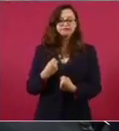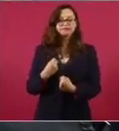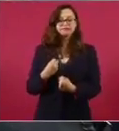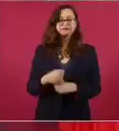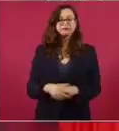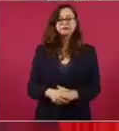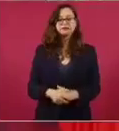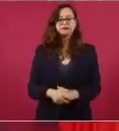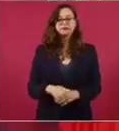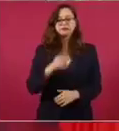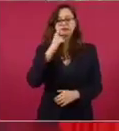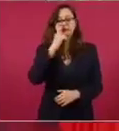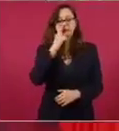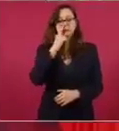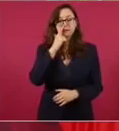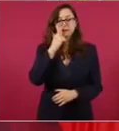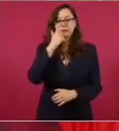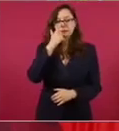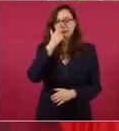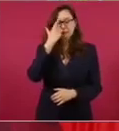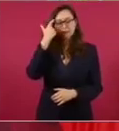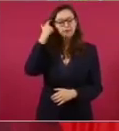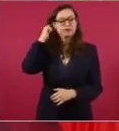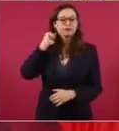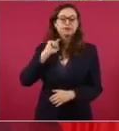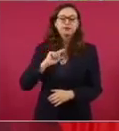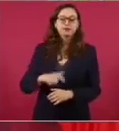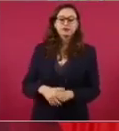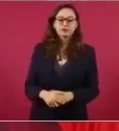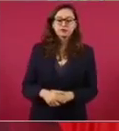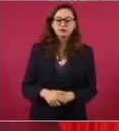En el caso de mi hermano,